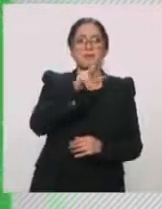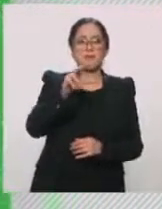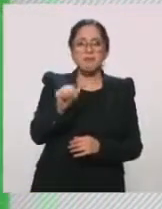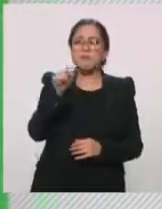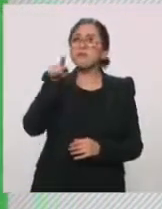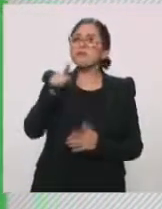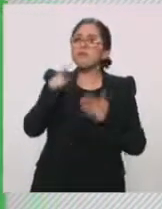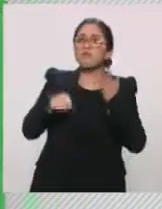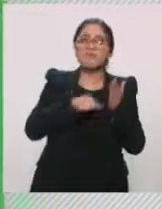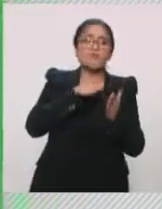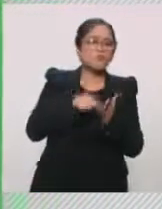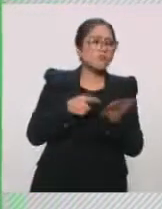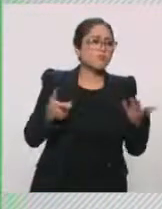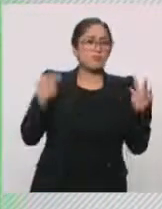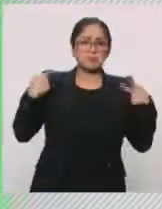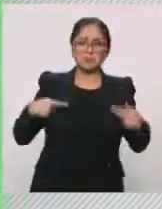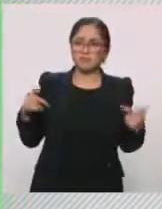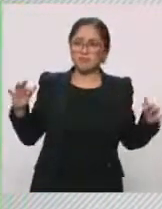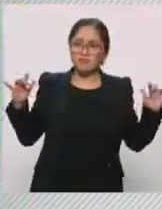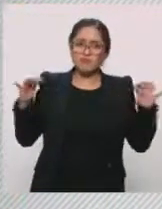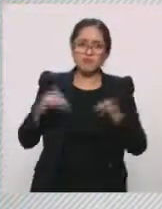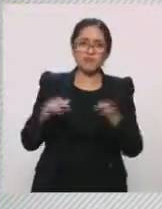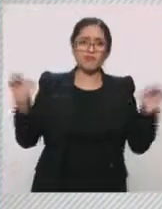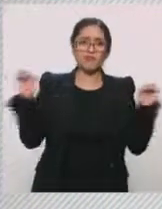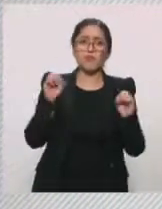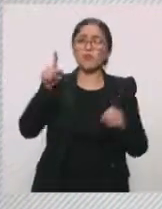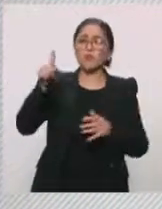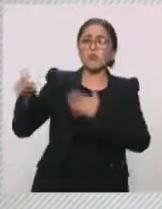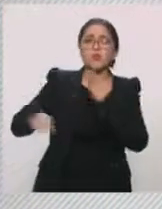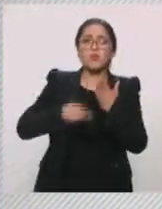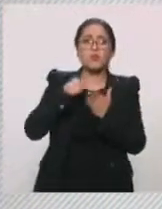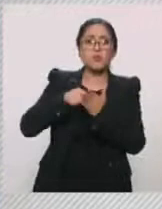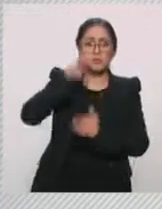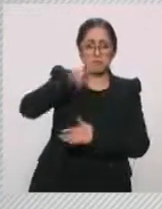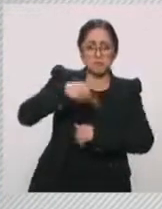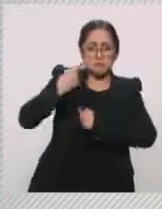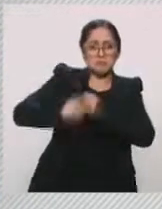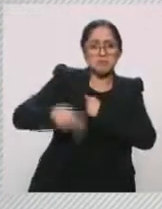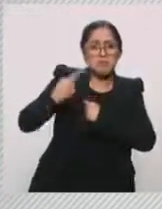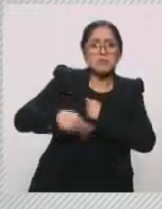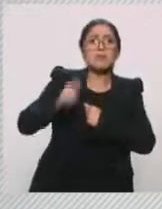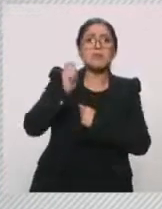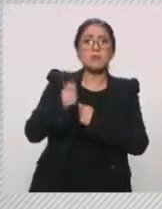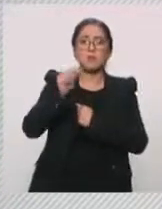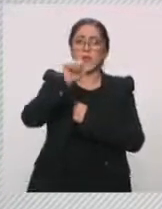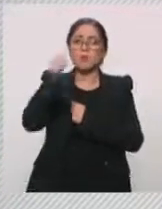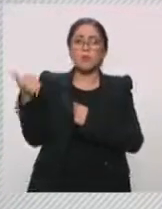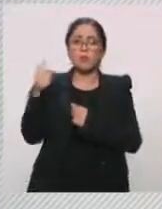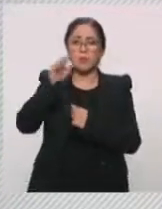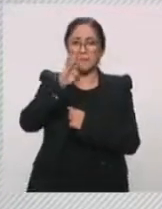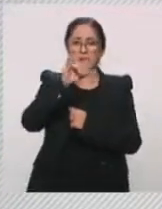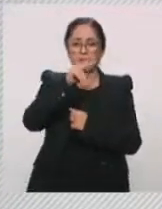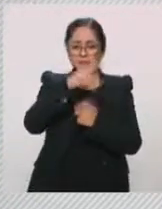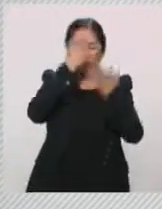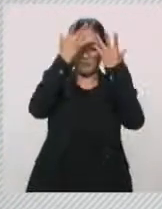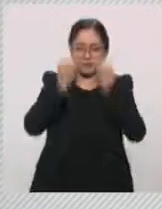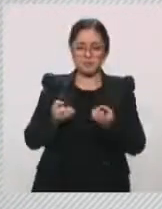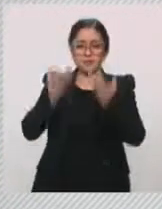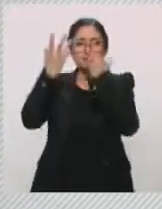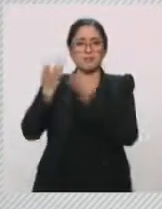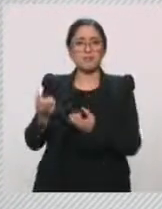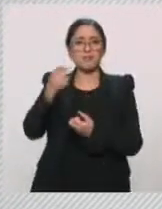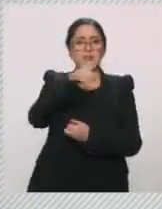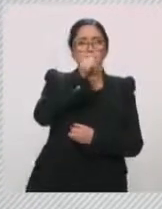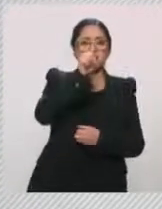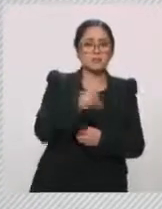lugares donde no tendría que haber gente, porque son sitios inseguros, pero además porque captan agua, por muchas razones. Es decir, deberíamos dejar